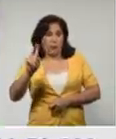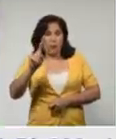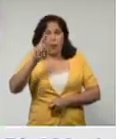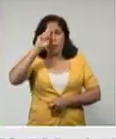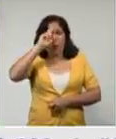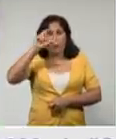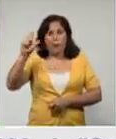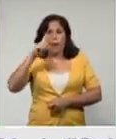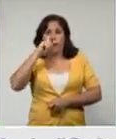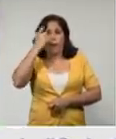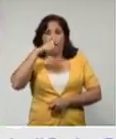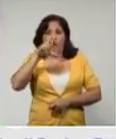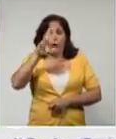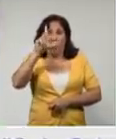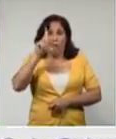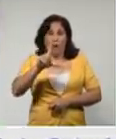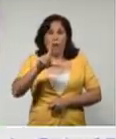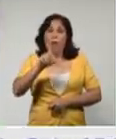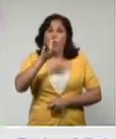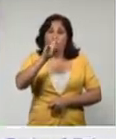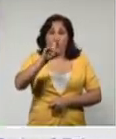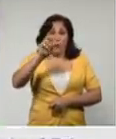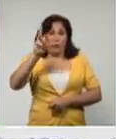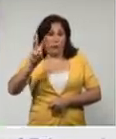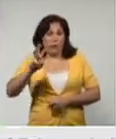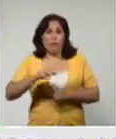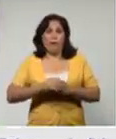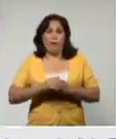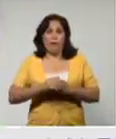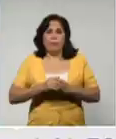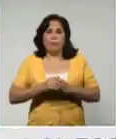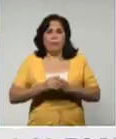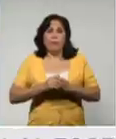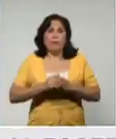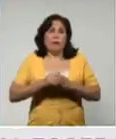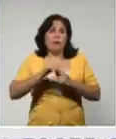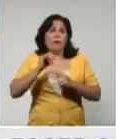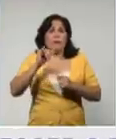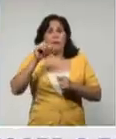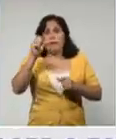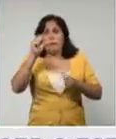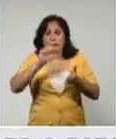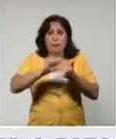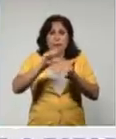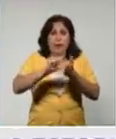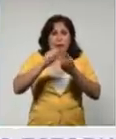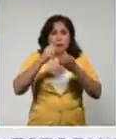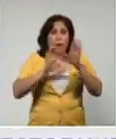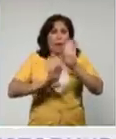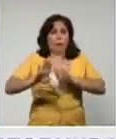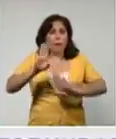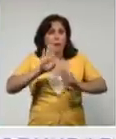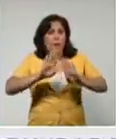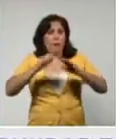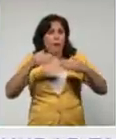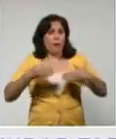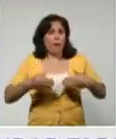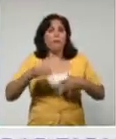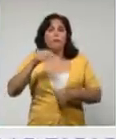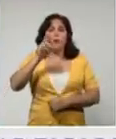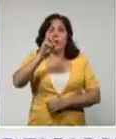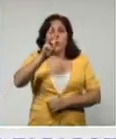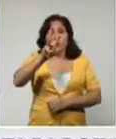Naval, 93, el Centro de Inmunología Molecular, 93 y